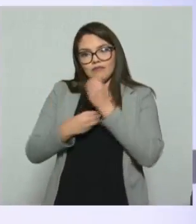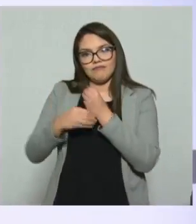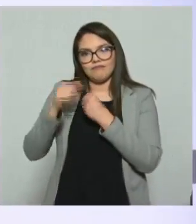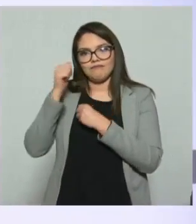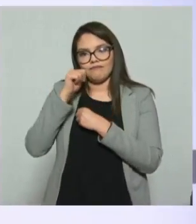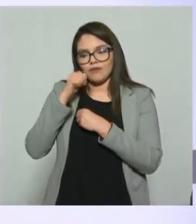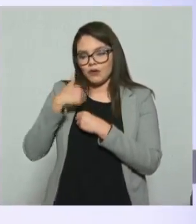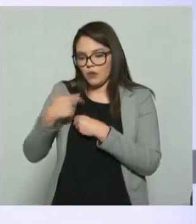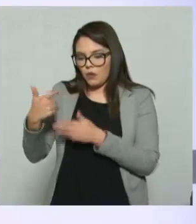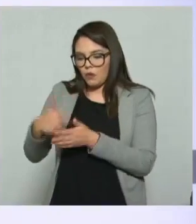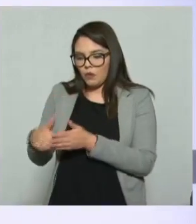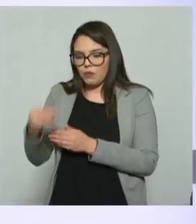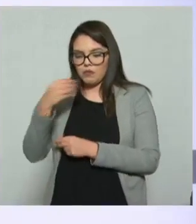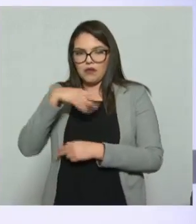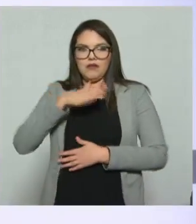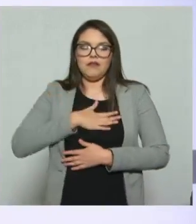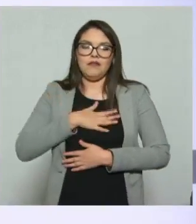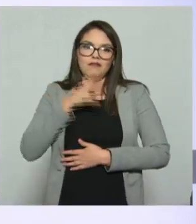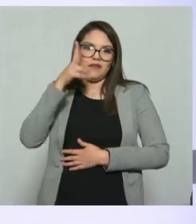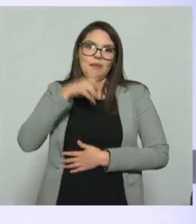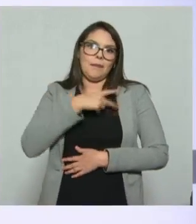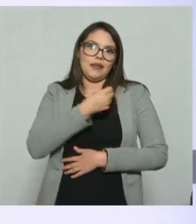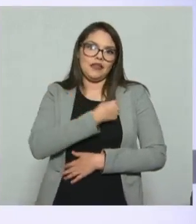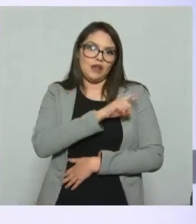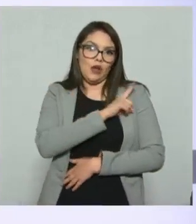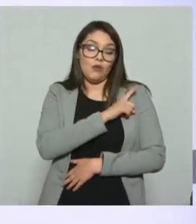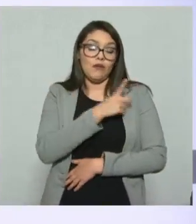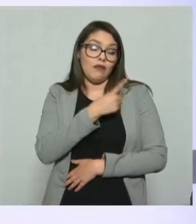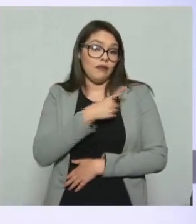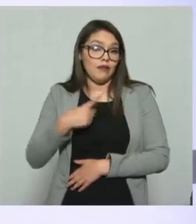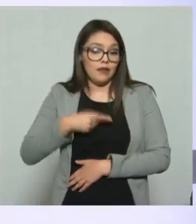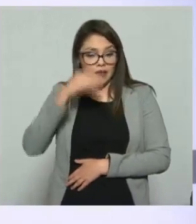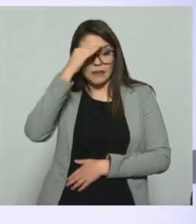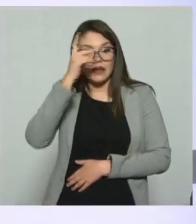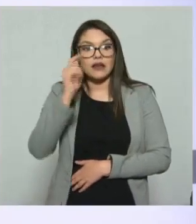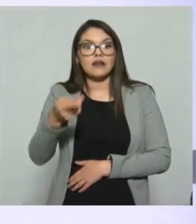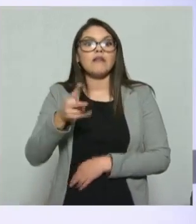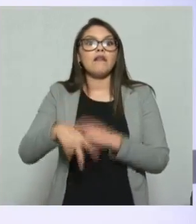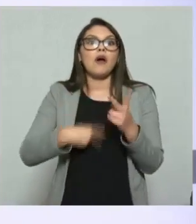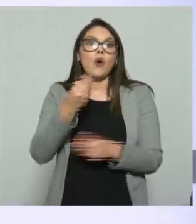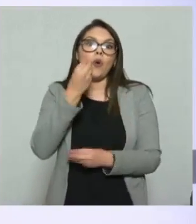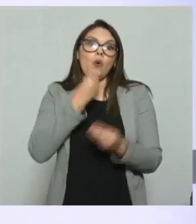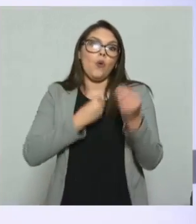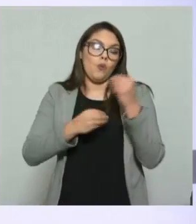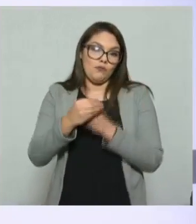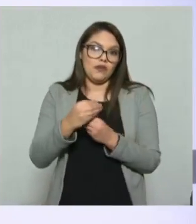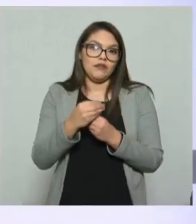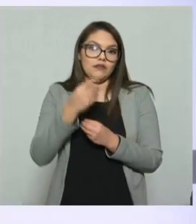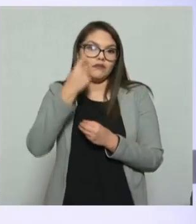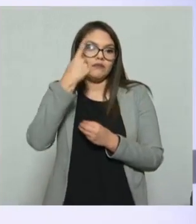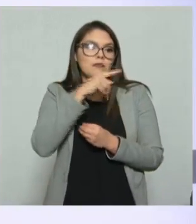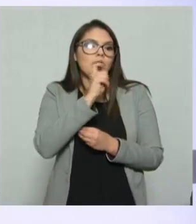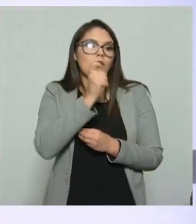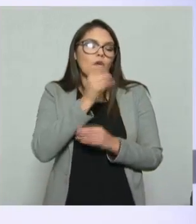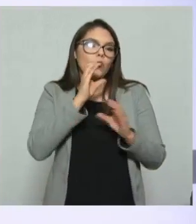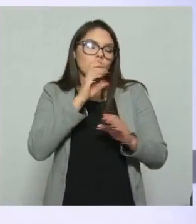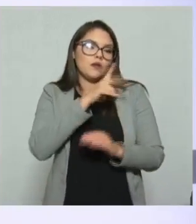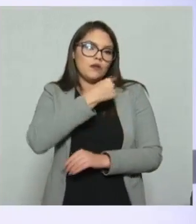cuerpo y va a ser parte de nuestra salud. Entonces, preocuparnos por lo que comemos es preocuparnos por nuestra salud. Creo que